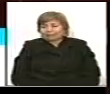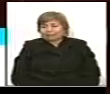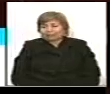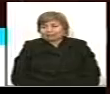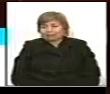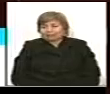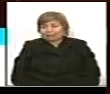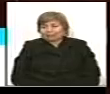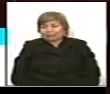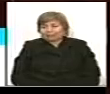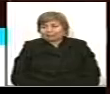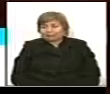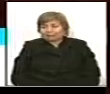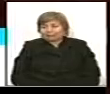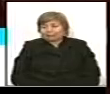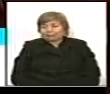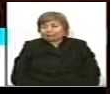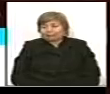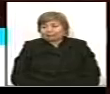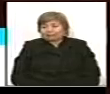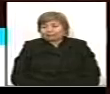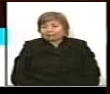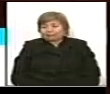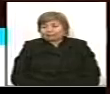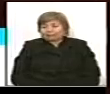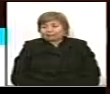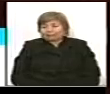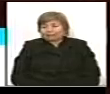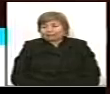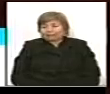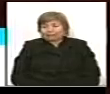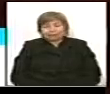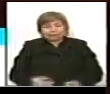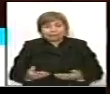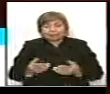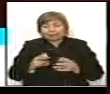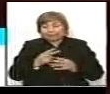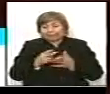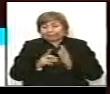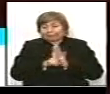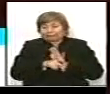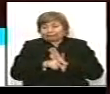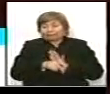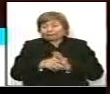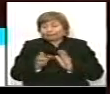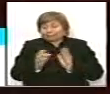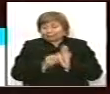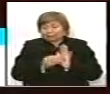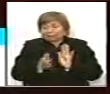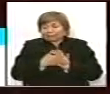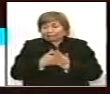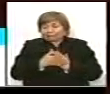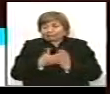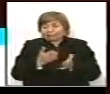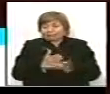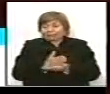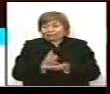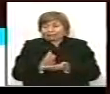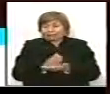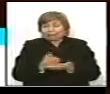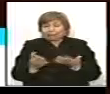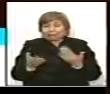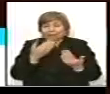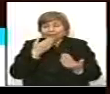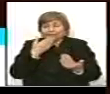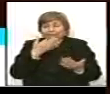Sí. Sí. Ok, vamos a tener unos minutos. Ya, anótenlo y compartan después con